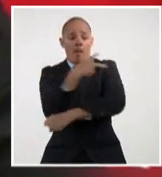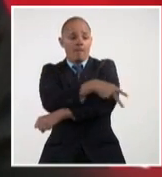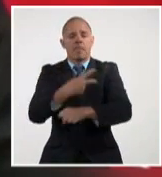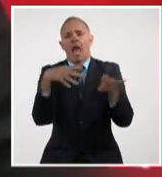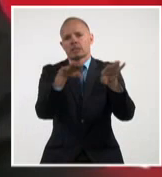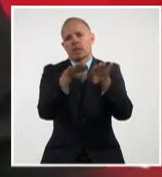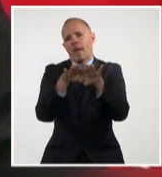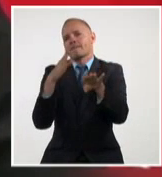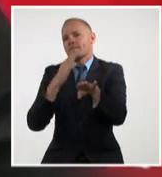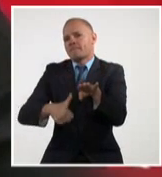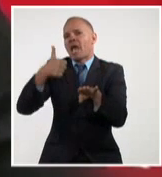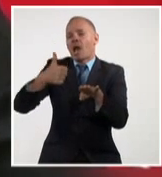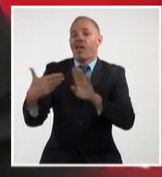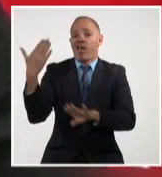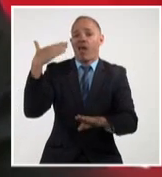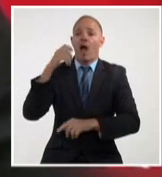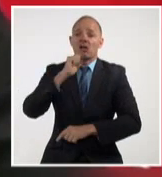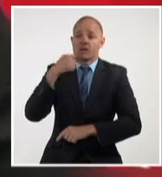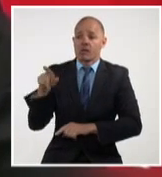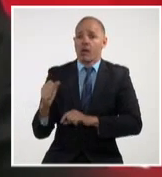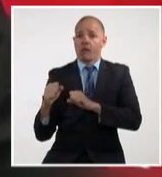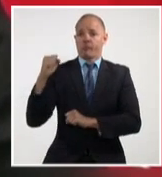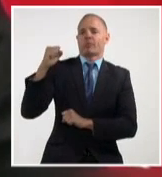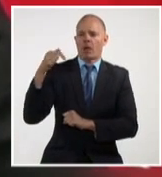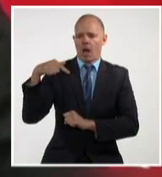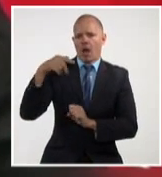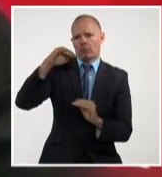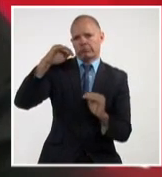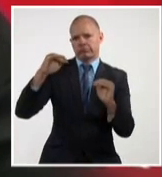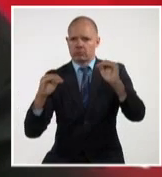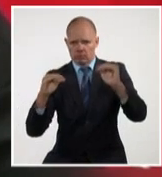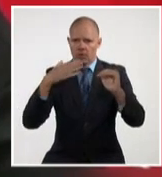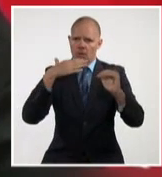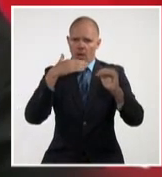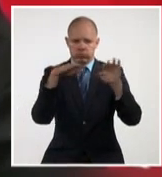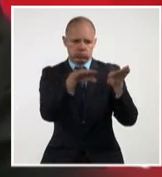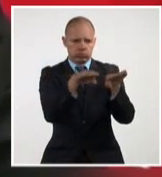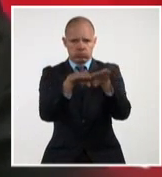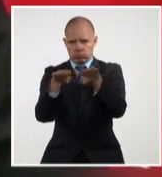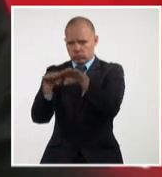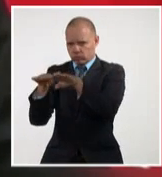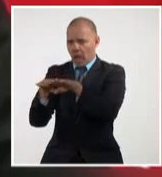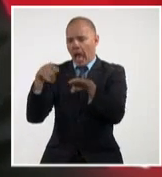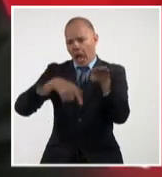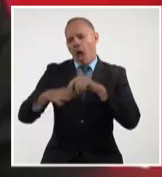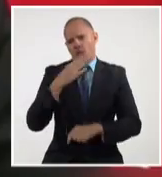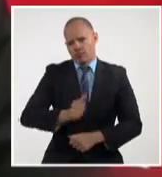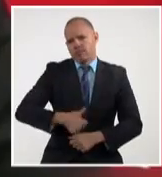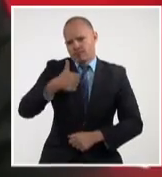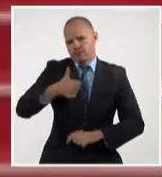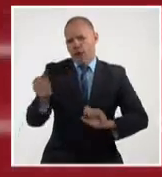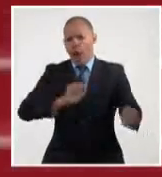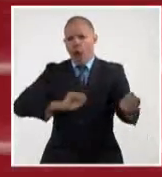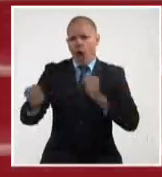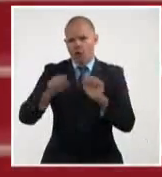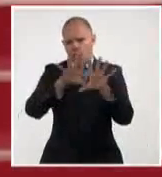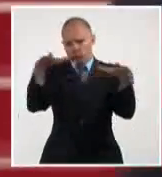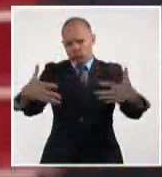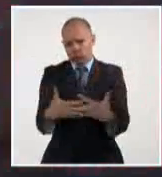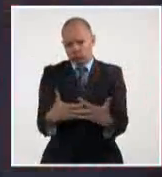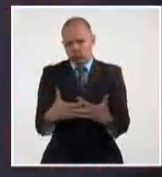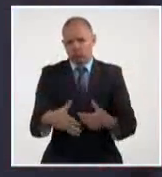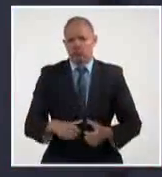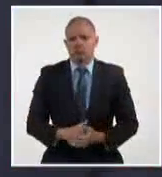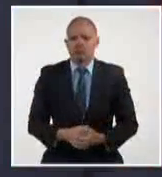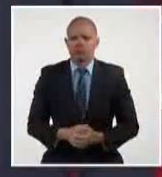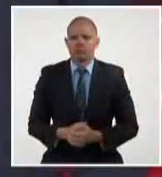puntos de vista comunes sobre las causas, el curso y la lógica de la transformación actual del panorama geopolítico global. Para el resto